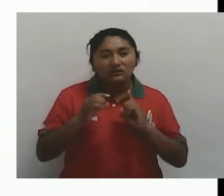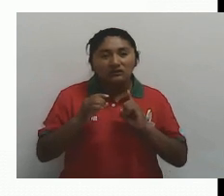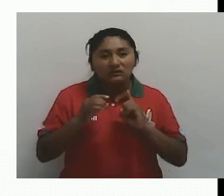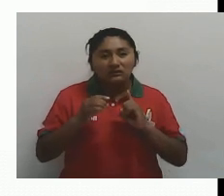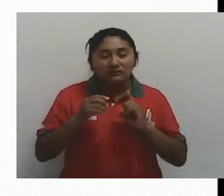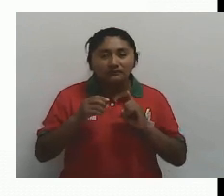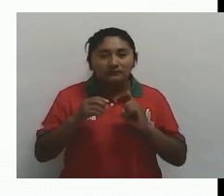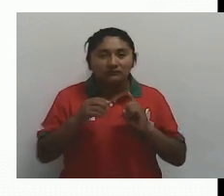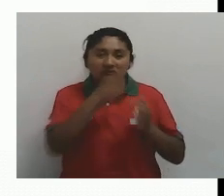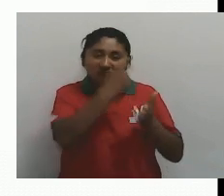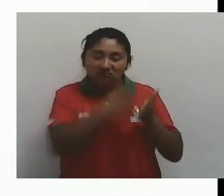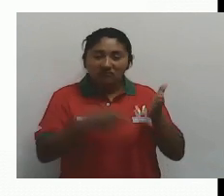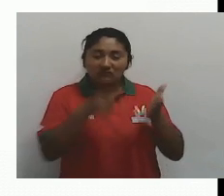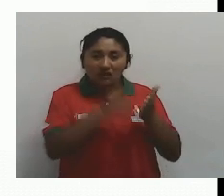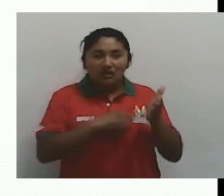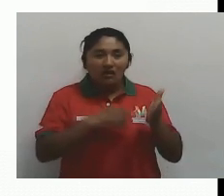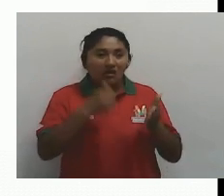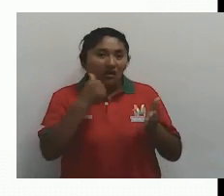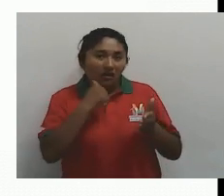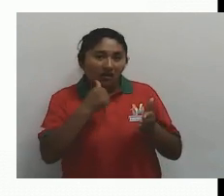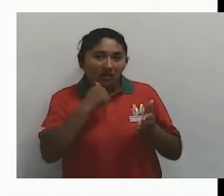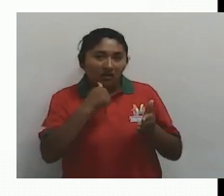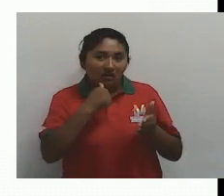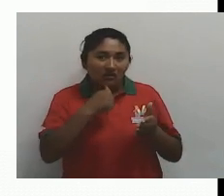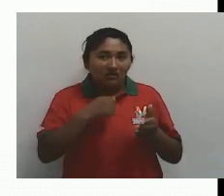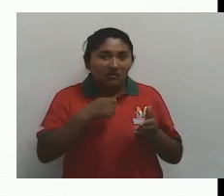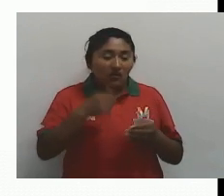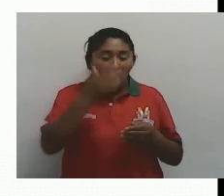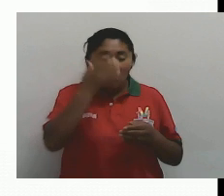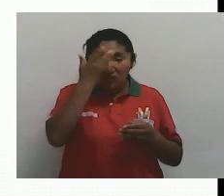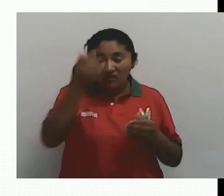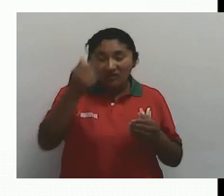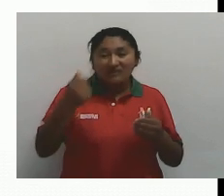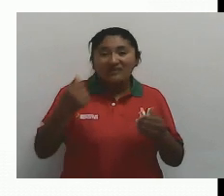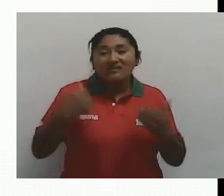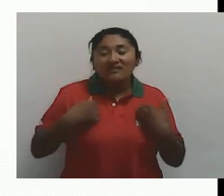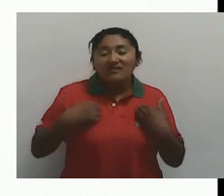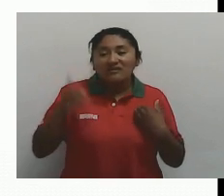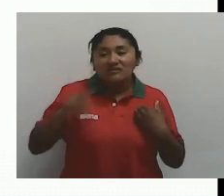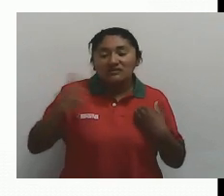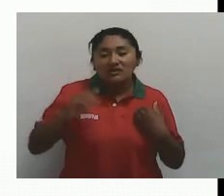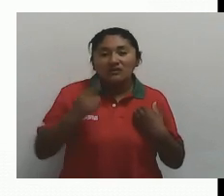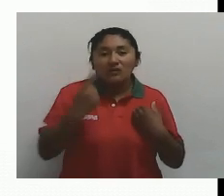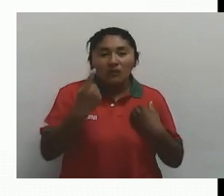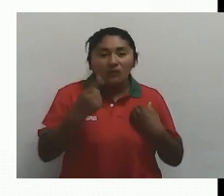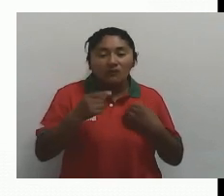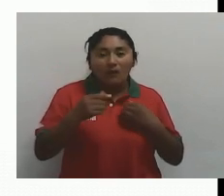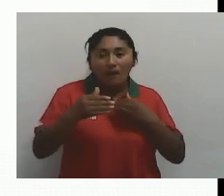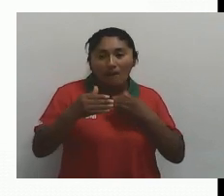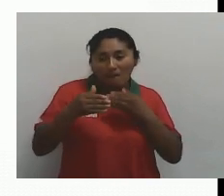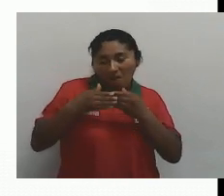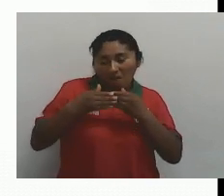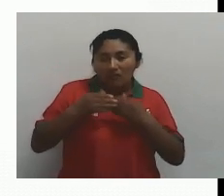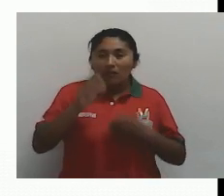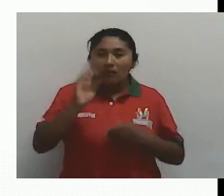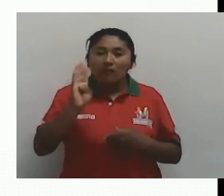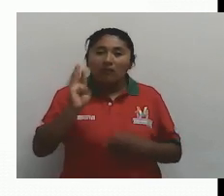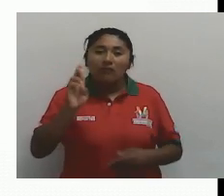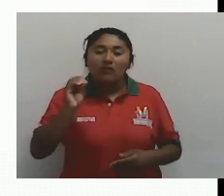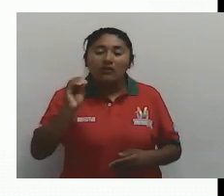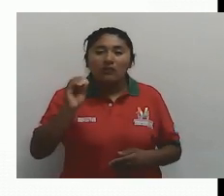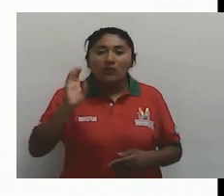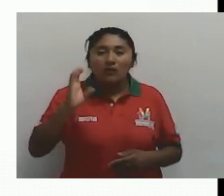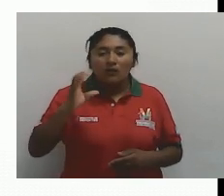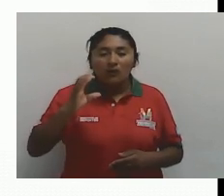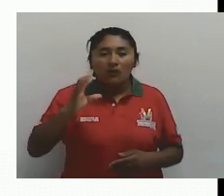sexo femenino era por un broche. Entonces vale la pena que todos los presentes y los participantes en un